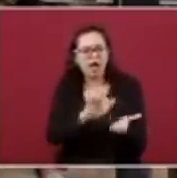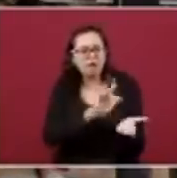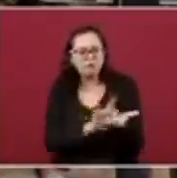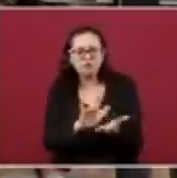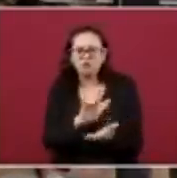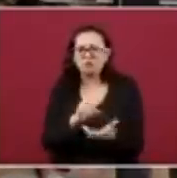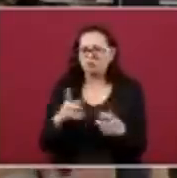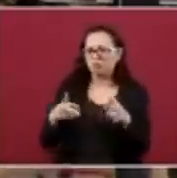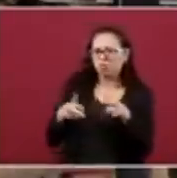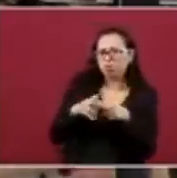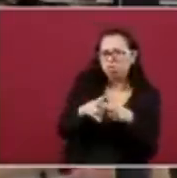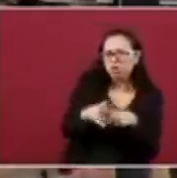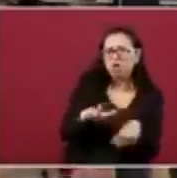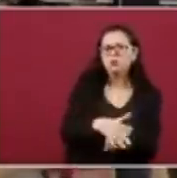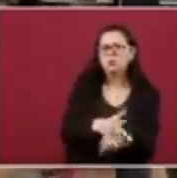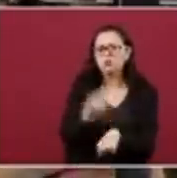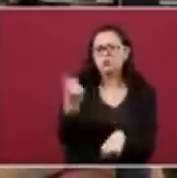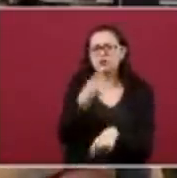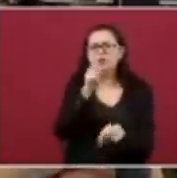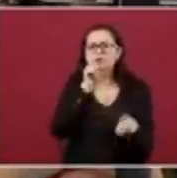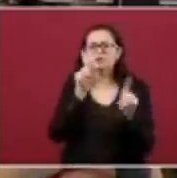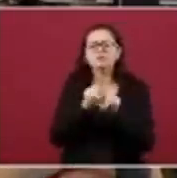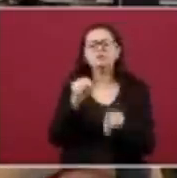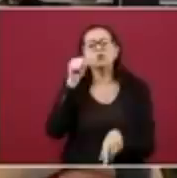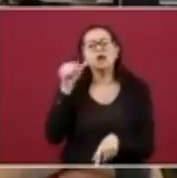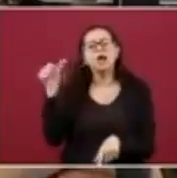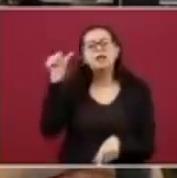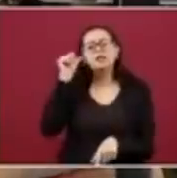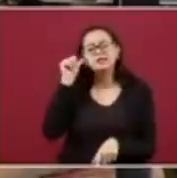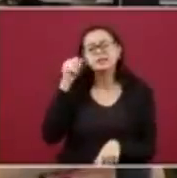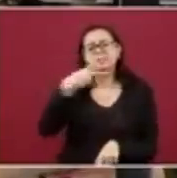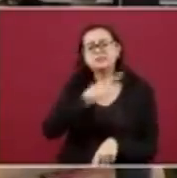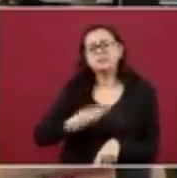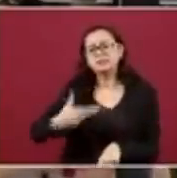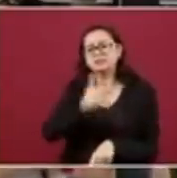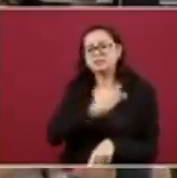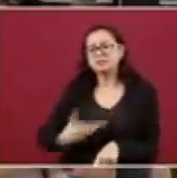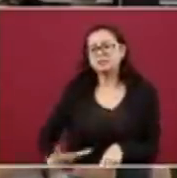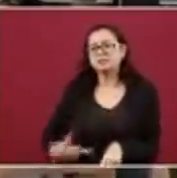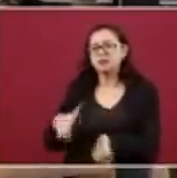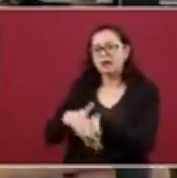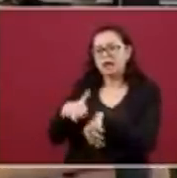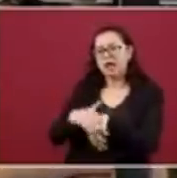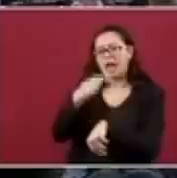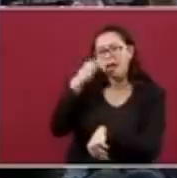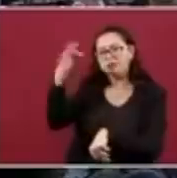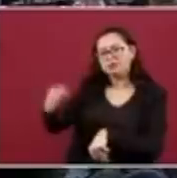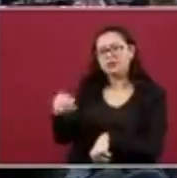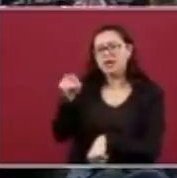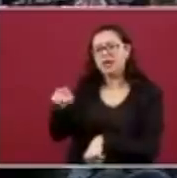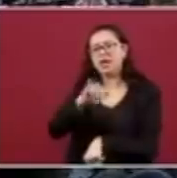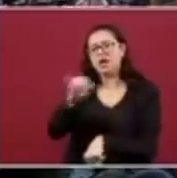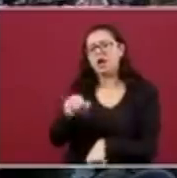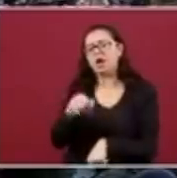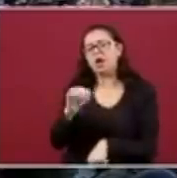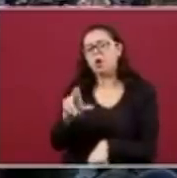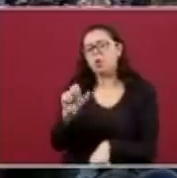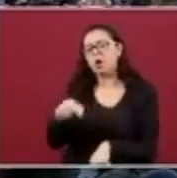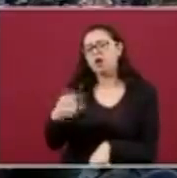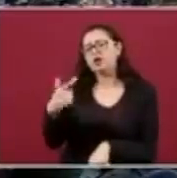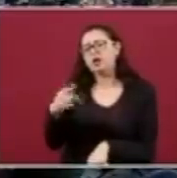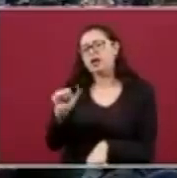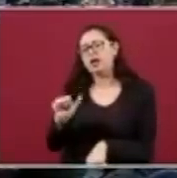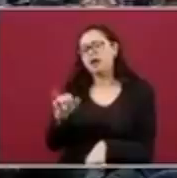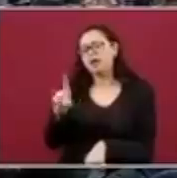ayuda? También ayer el vicepresidente de Estados Unidos le pide reconocer a Juan Guaidó y en este mismo tema pedirle una opinión